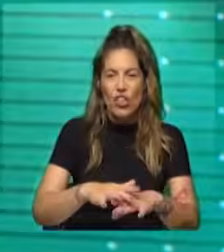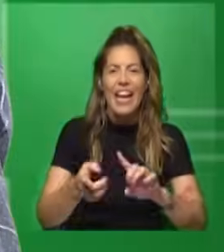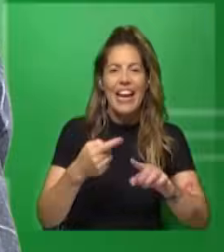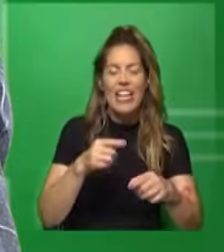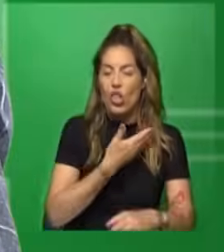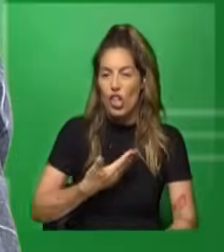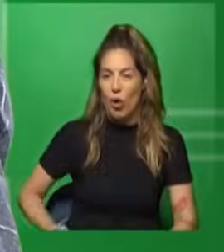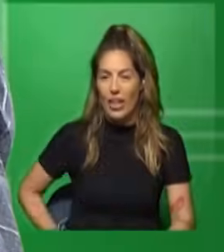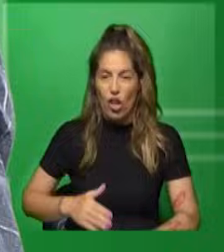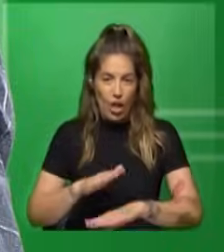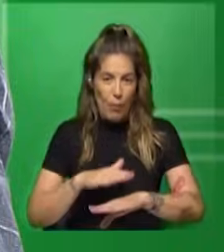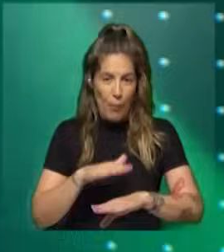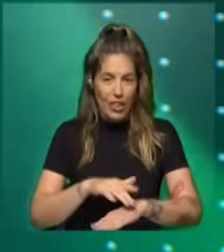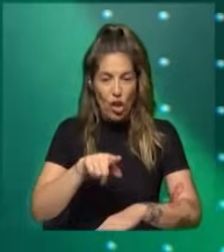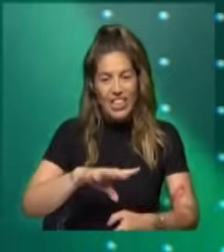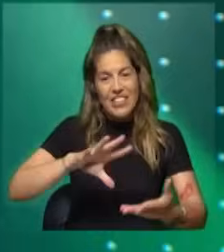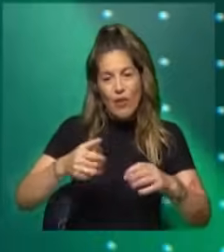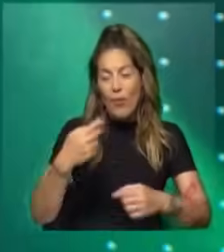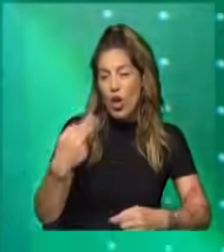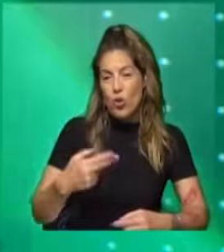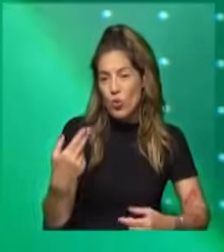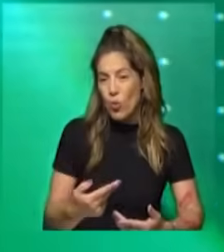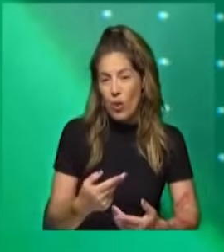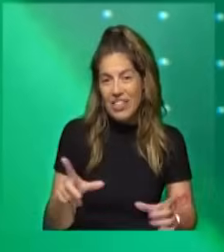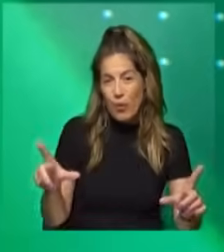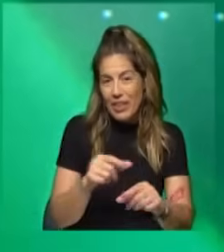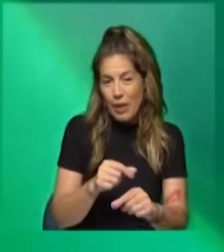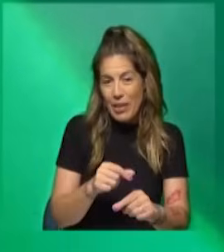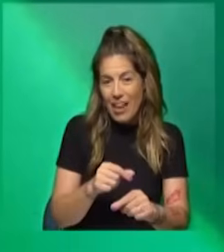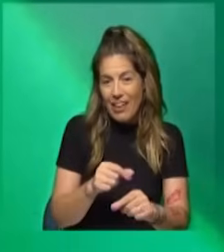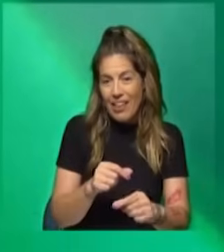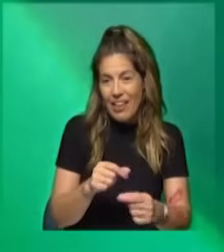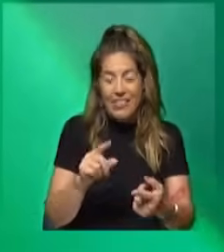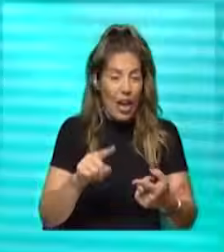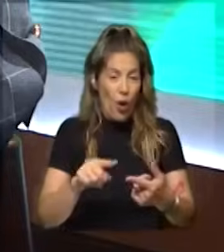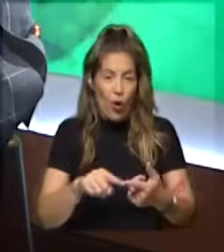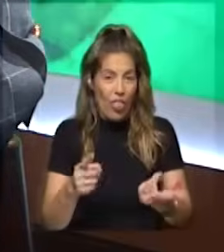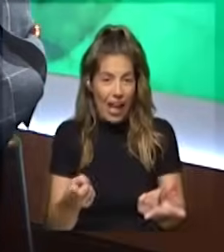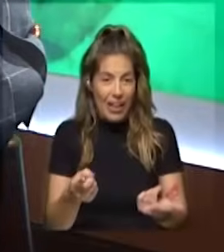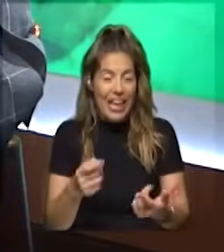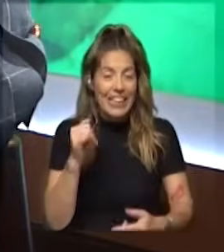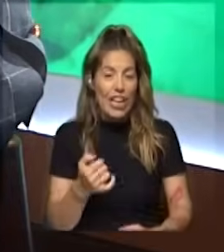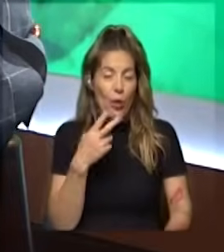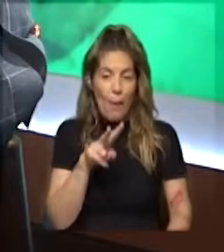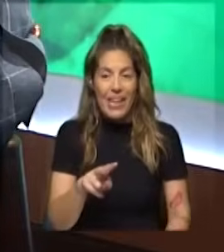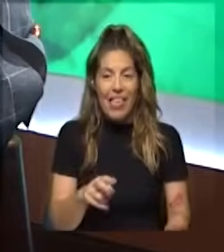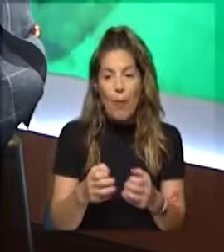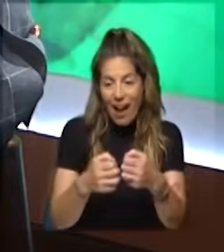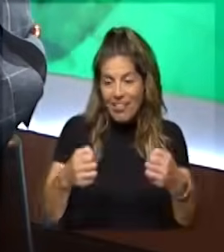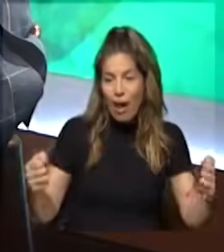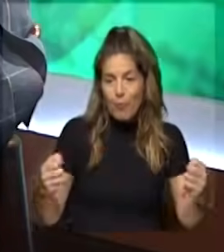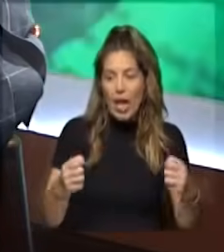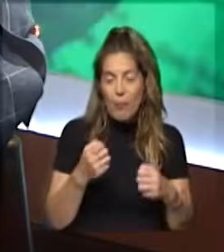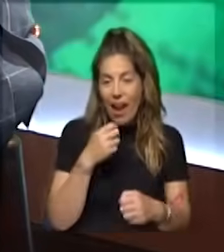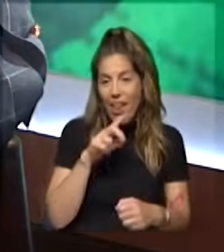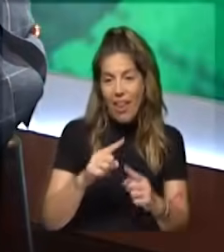del gobierno de turno, porque de esa manera nunca se va a terminar de destrabar esta cuestión. Es decir, tener una mirada un poco más larga que va